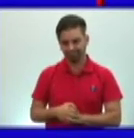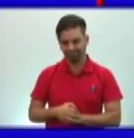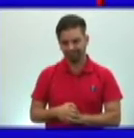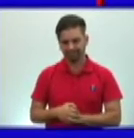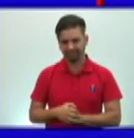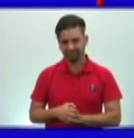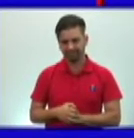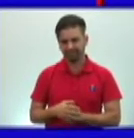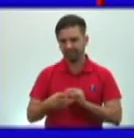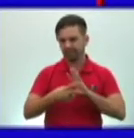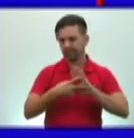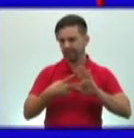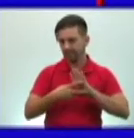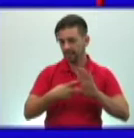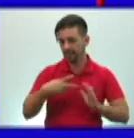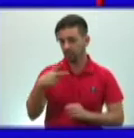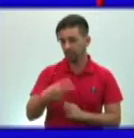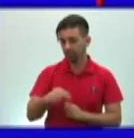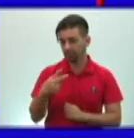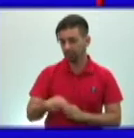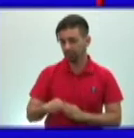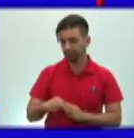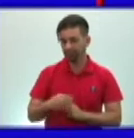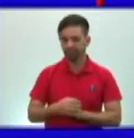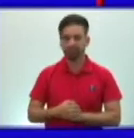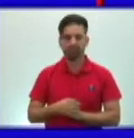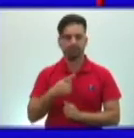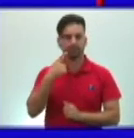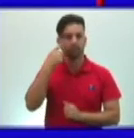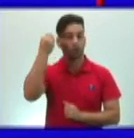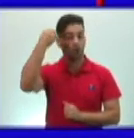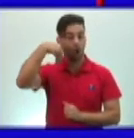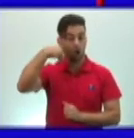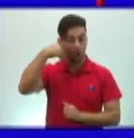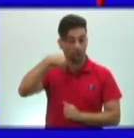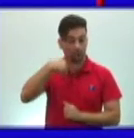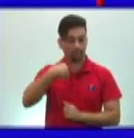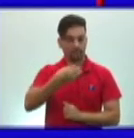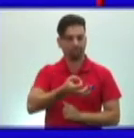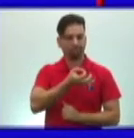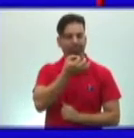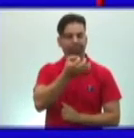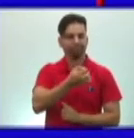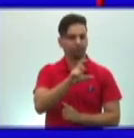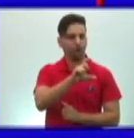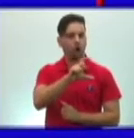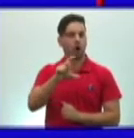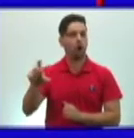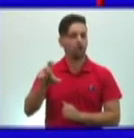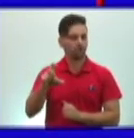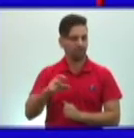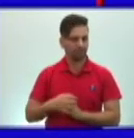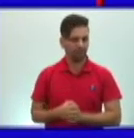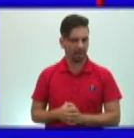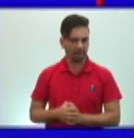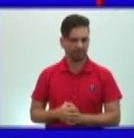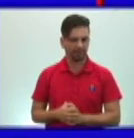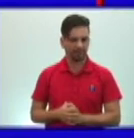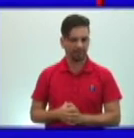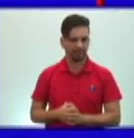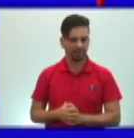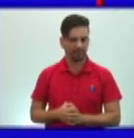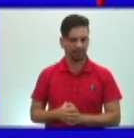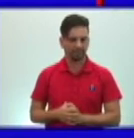asignatura. El conocimiento se expresa a través del dominio conceptual. Lo que no se domina en términos de